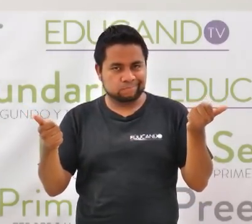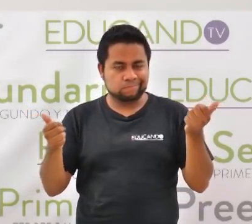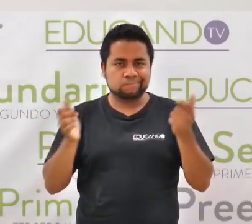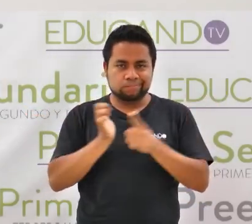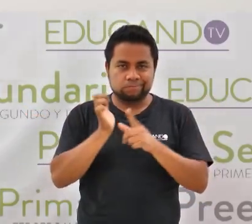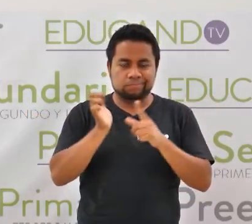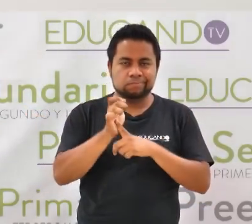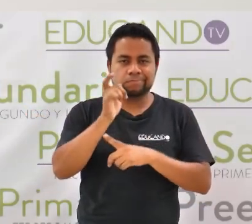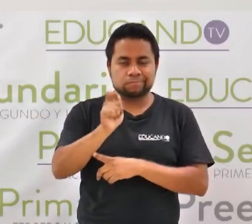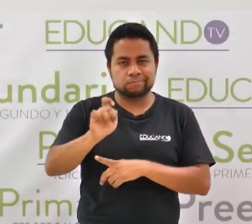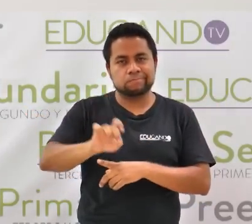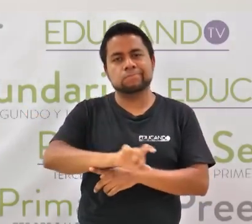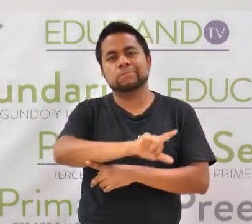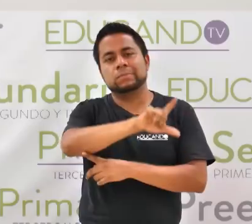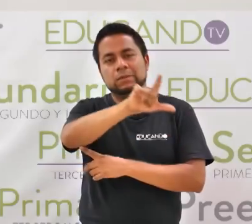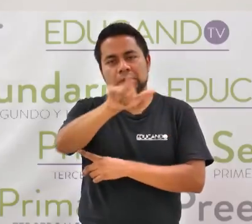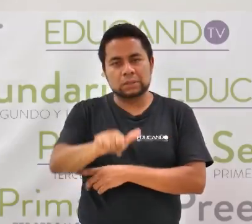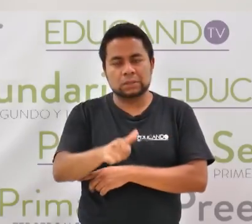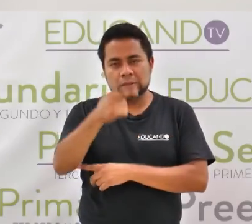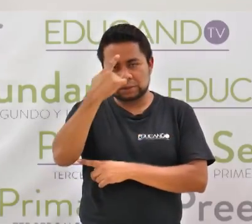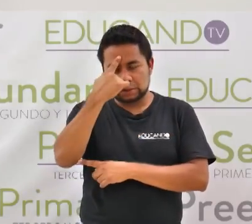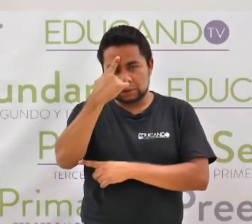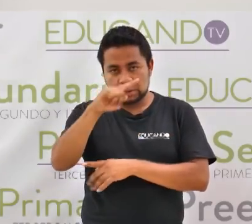Y entonces después